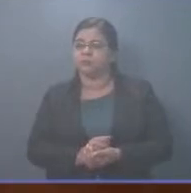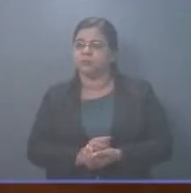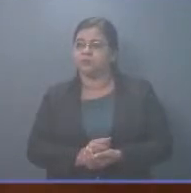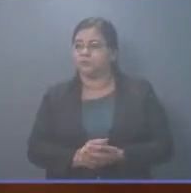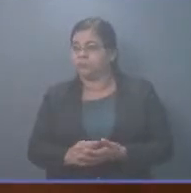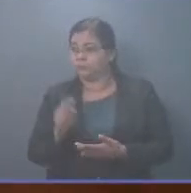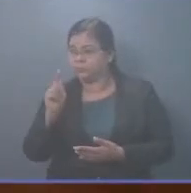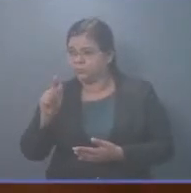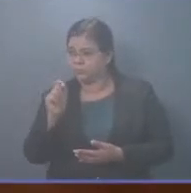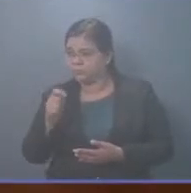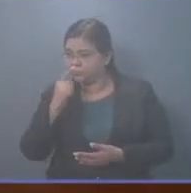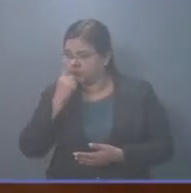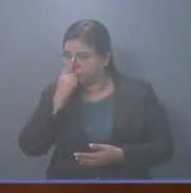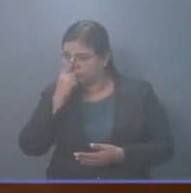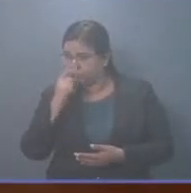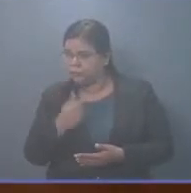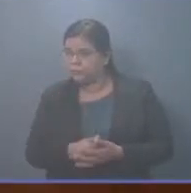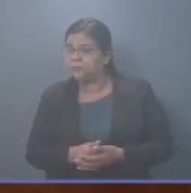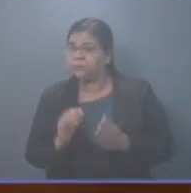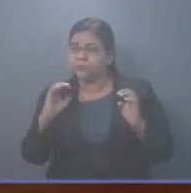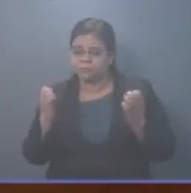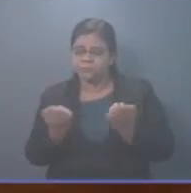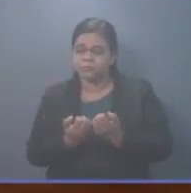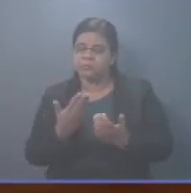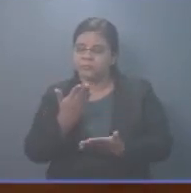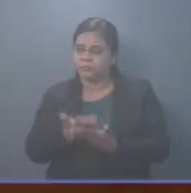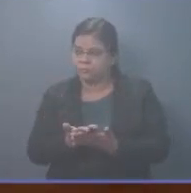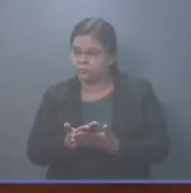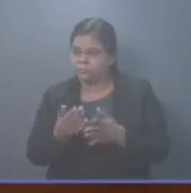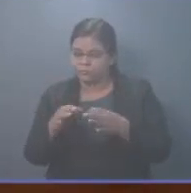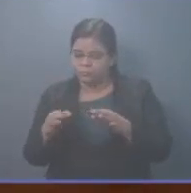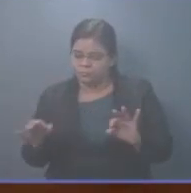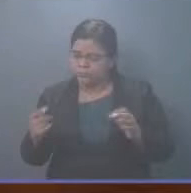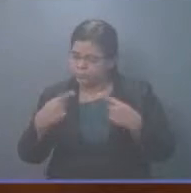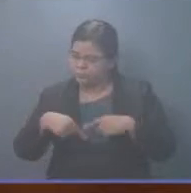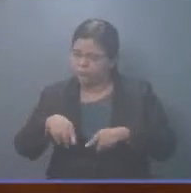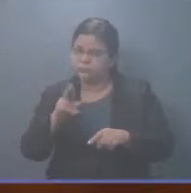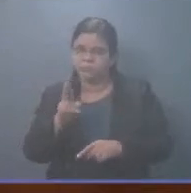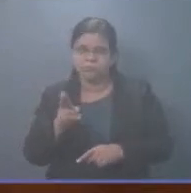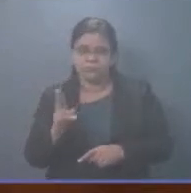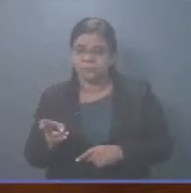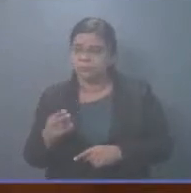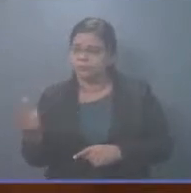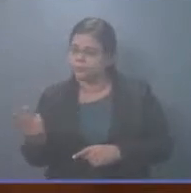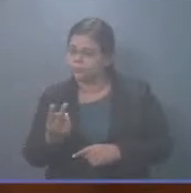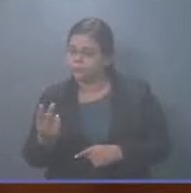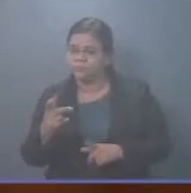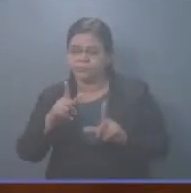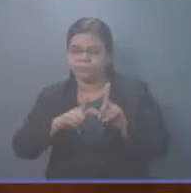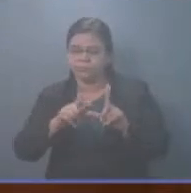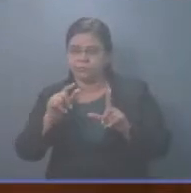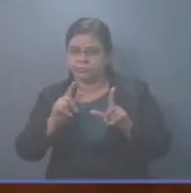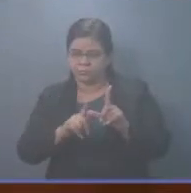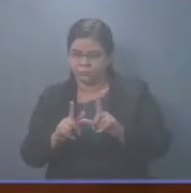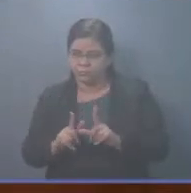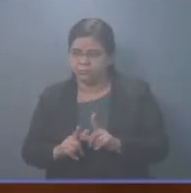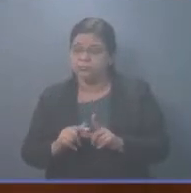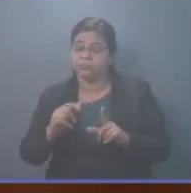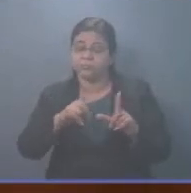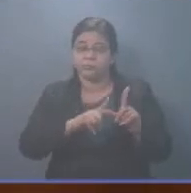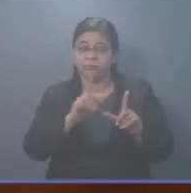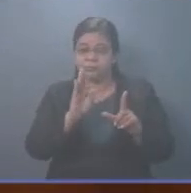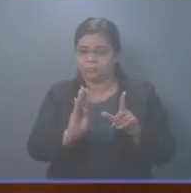Sobre este punto, el equipo propone mantener la redacción original de ambos literales y en el literal